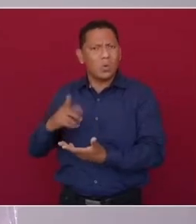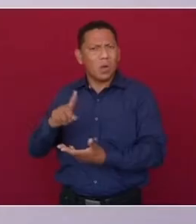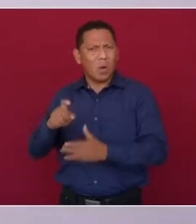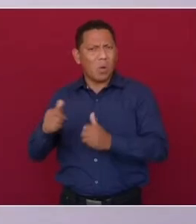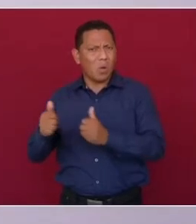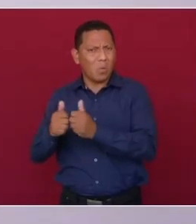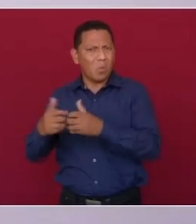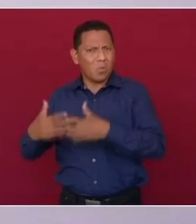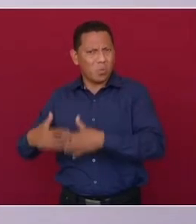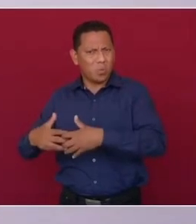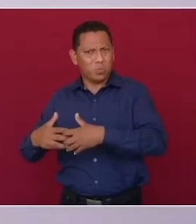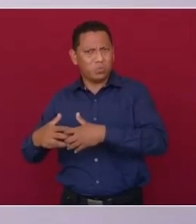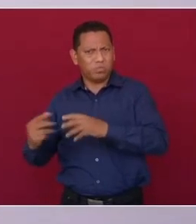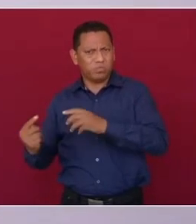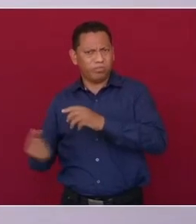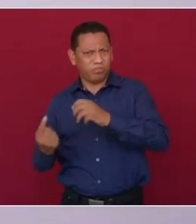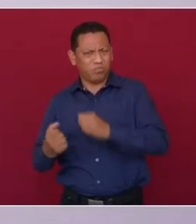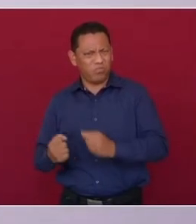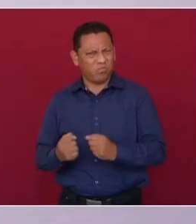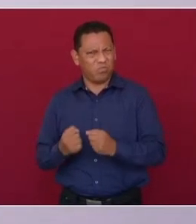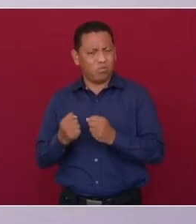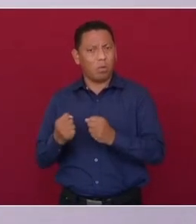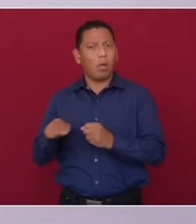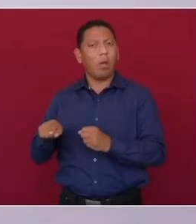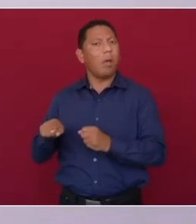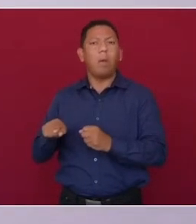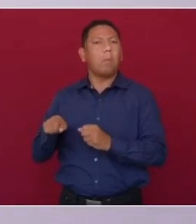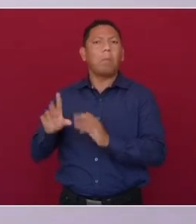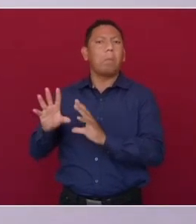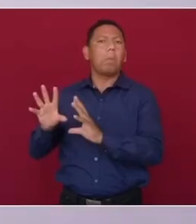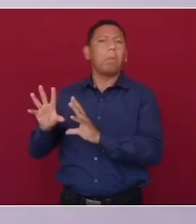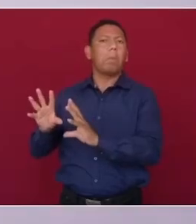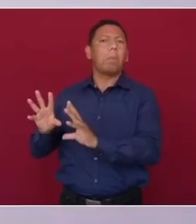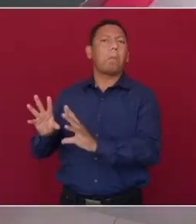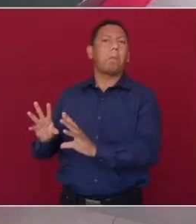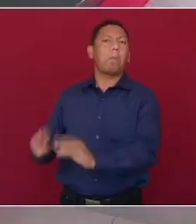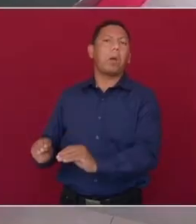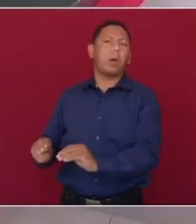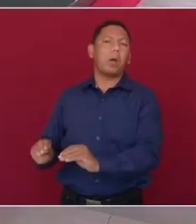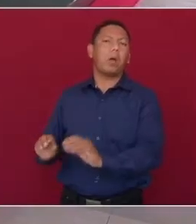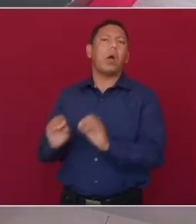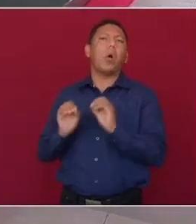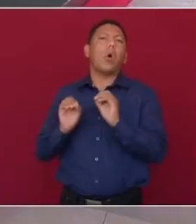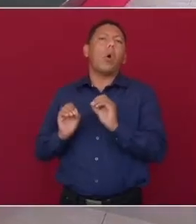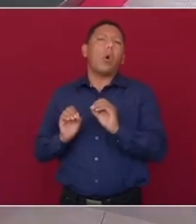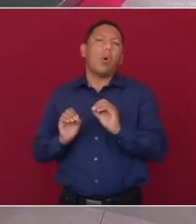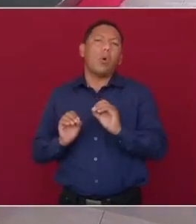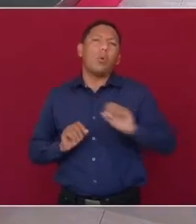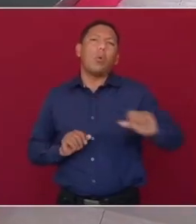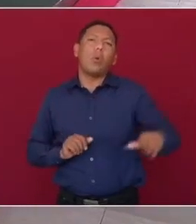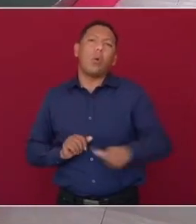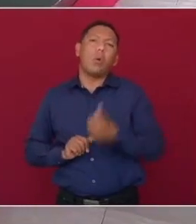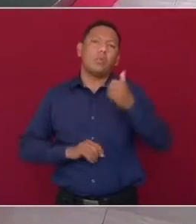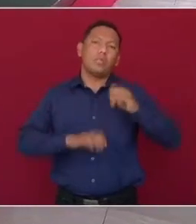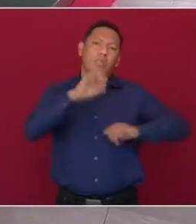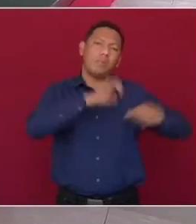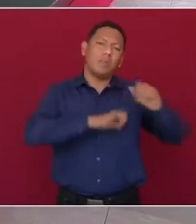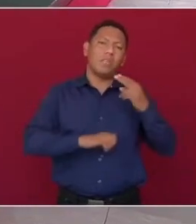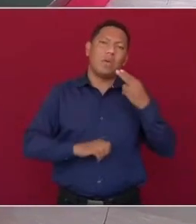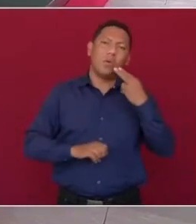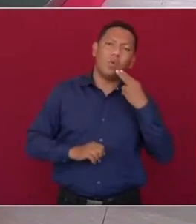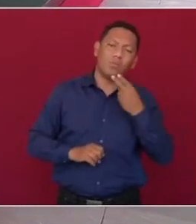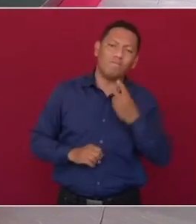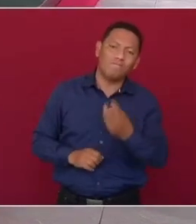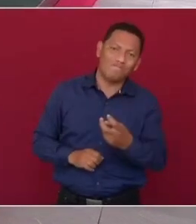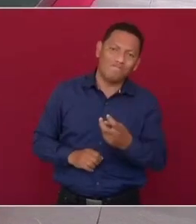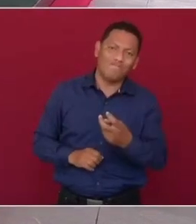cuyas turbinas permanecían apagadas o subutilizadas. Todo esto se ha